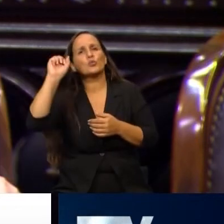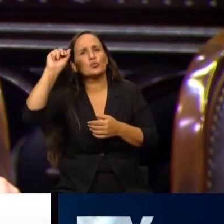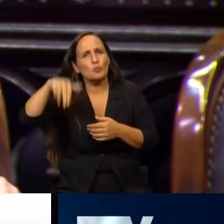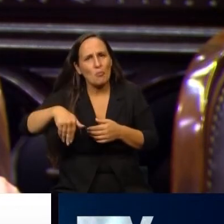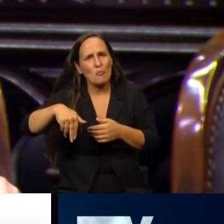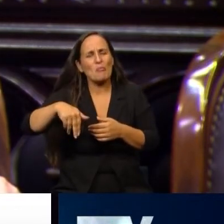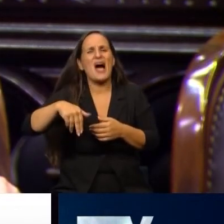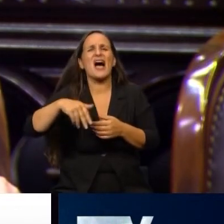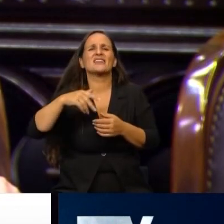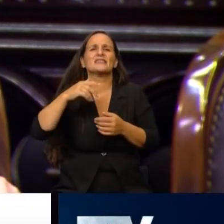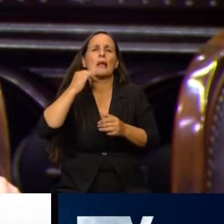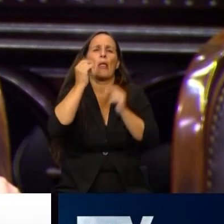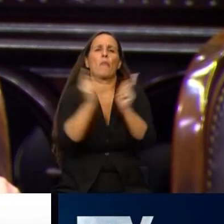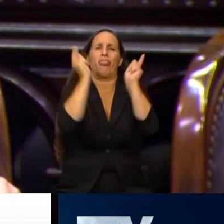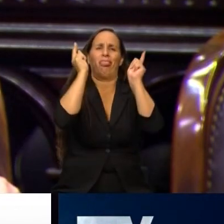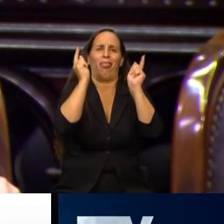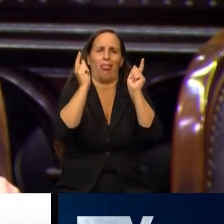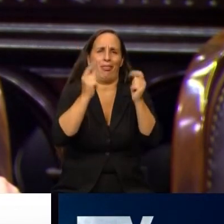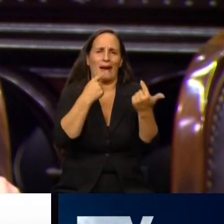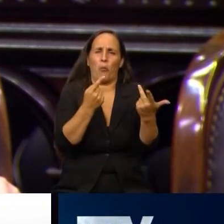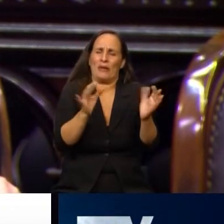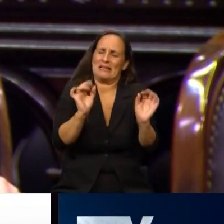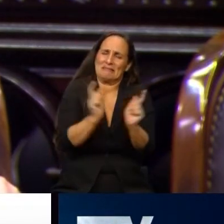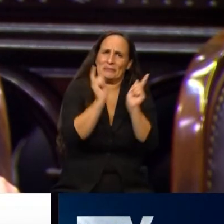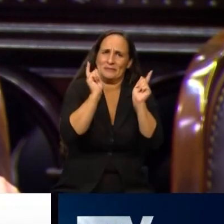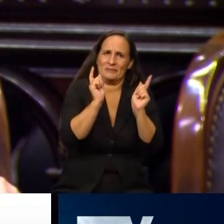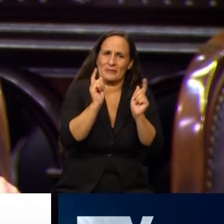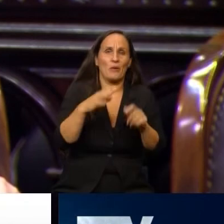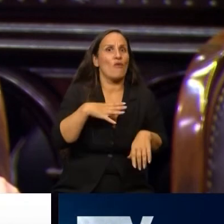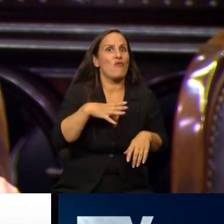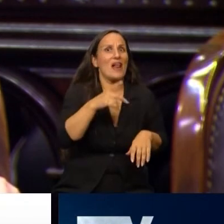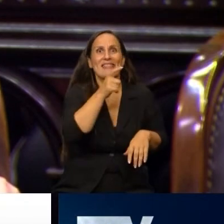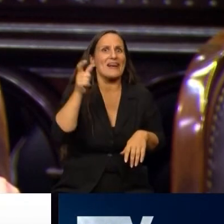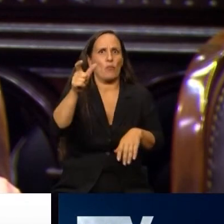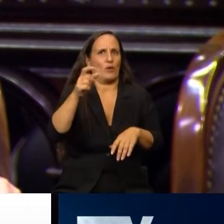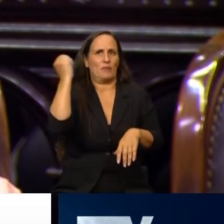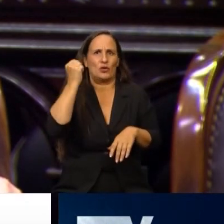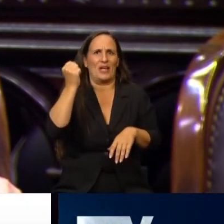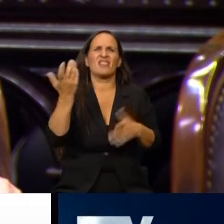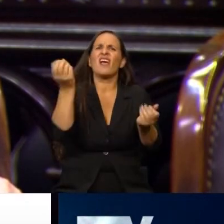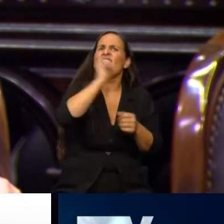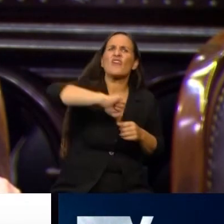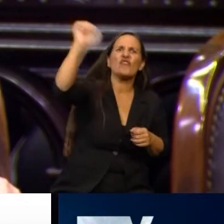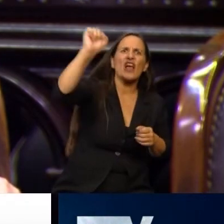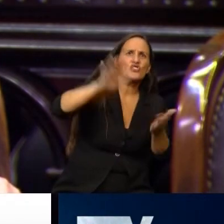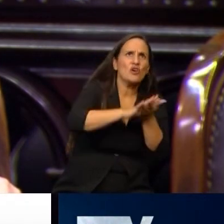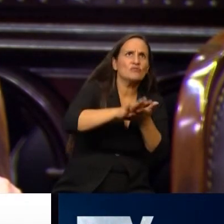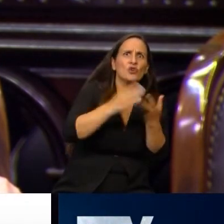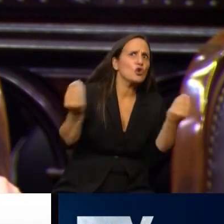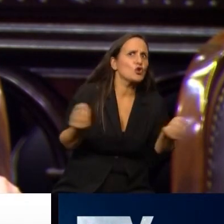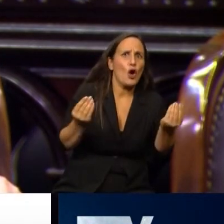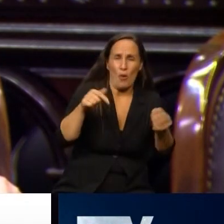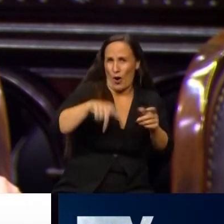ni responder muchas preguntas, no respondió la más importante, que es cómo va a bajar la inflación, que es lo que hoy más preocupa a